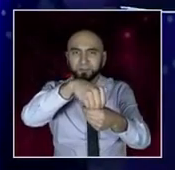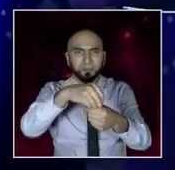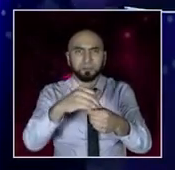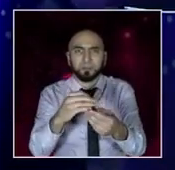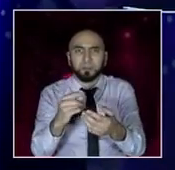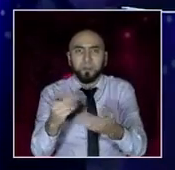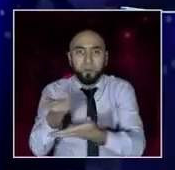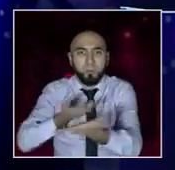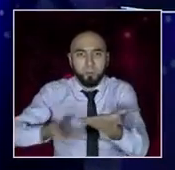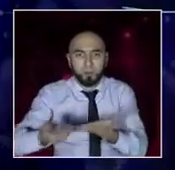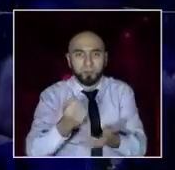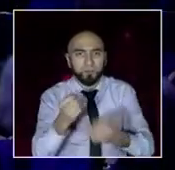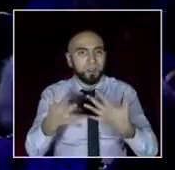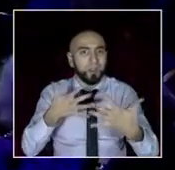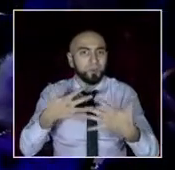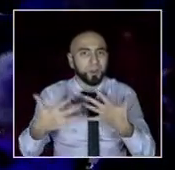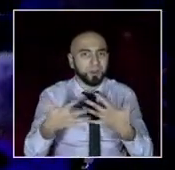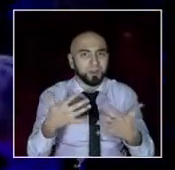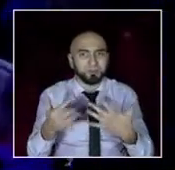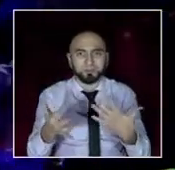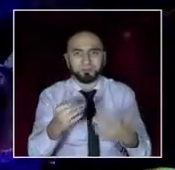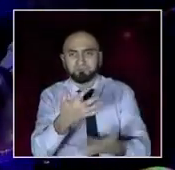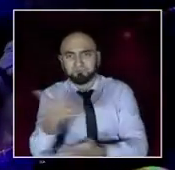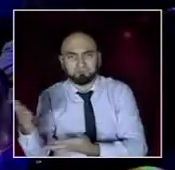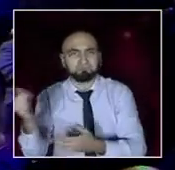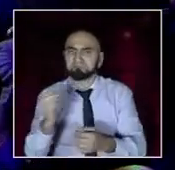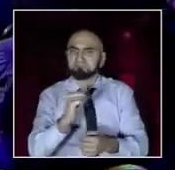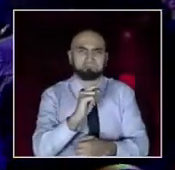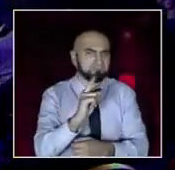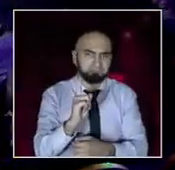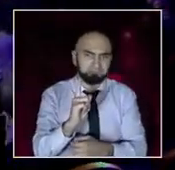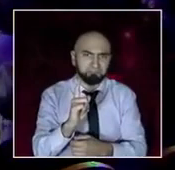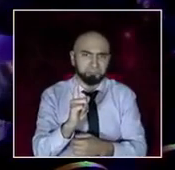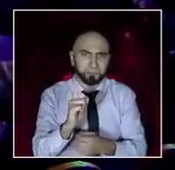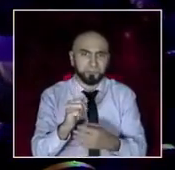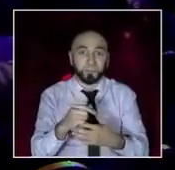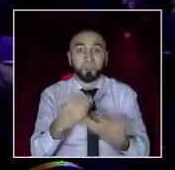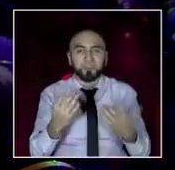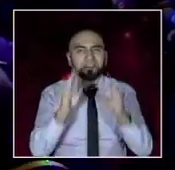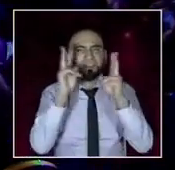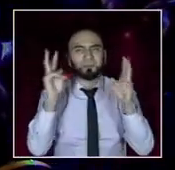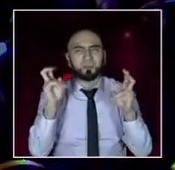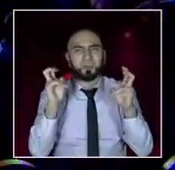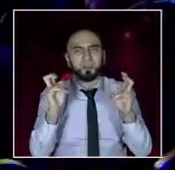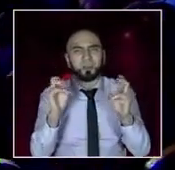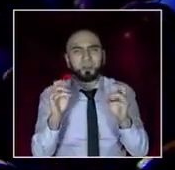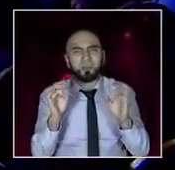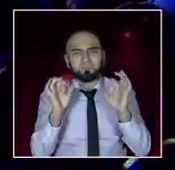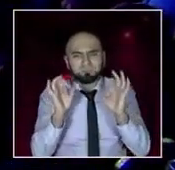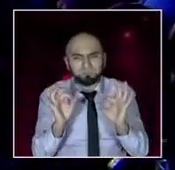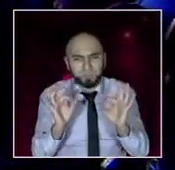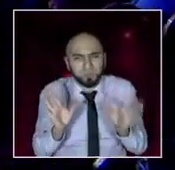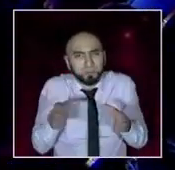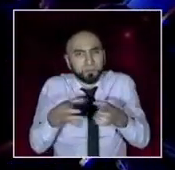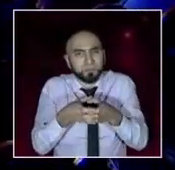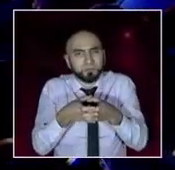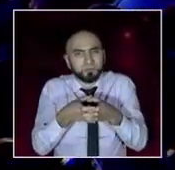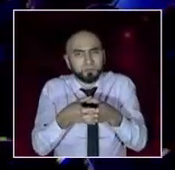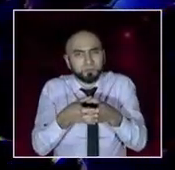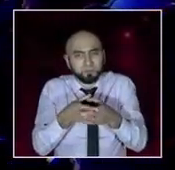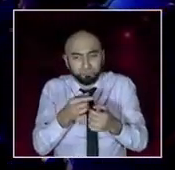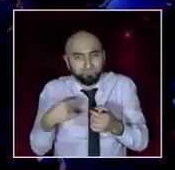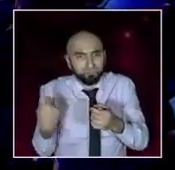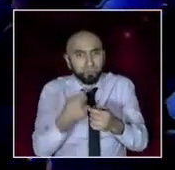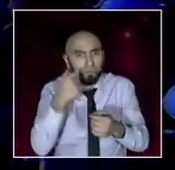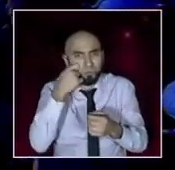compartimos la naturaleza. Entonces, esto es un punto de partida de quienes somos como especie. Queremos ser una especie que entienden a un profundo nivel